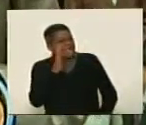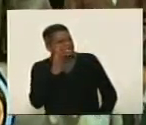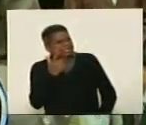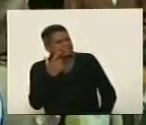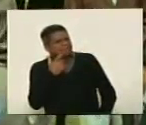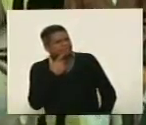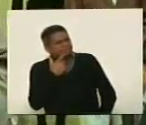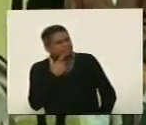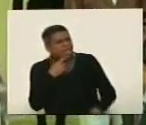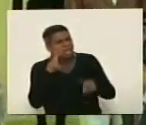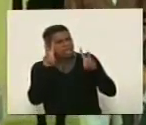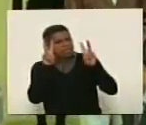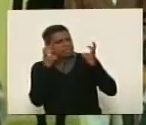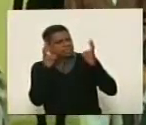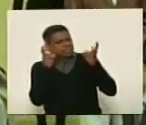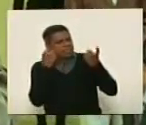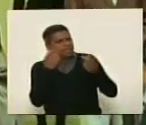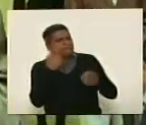que es un tema